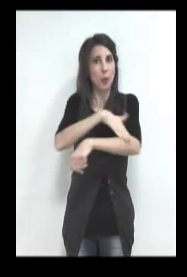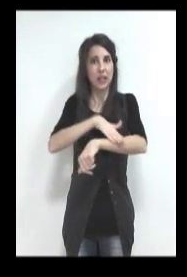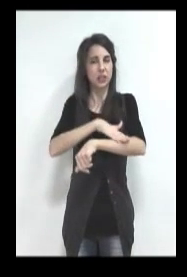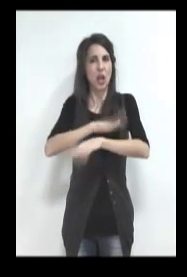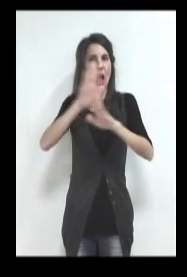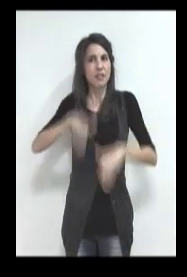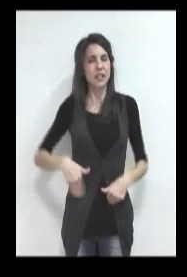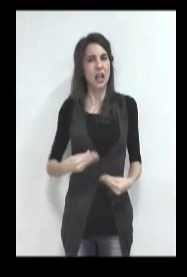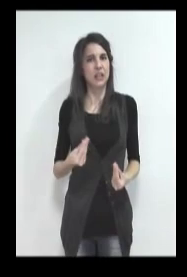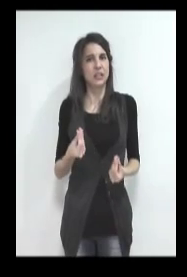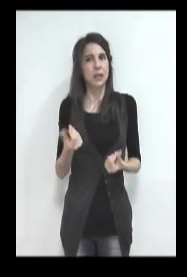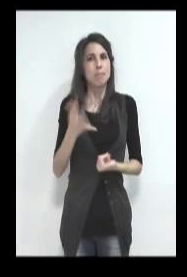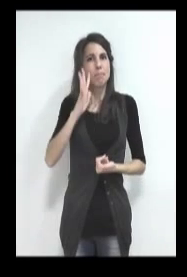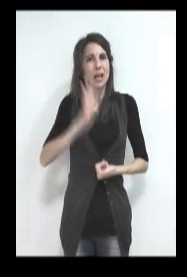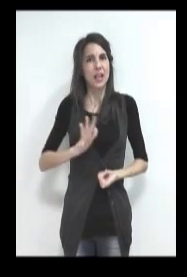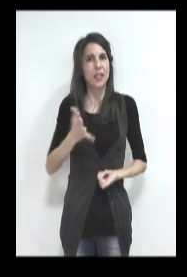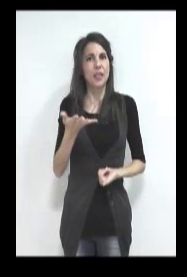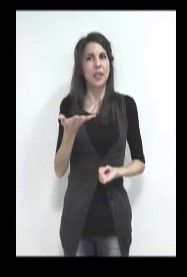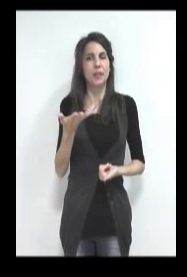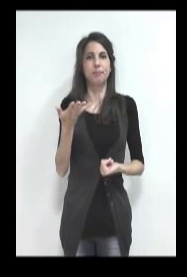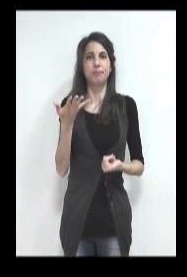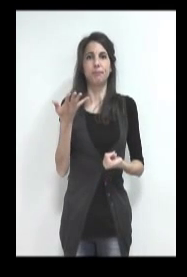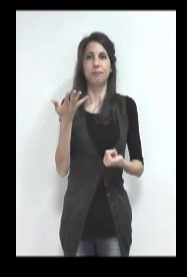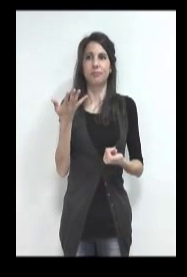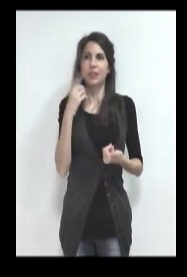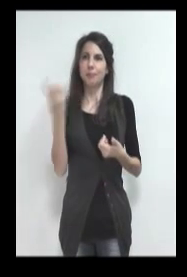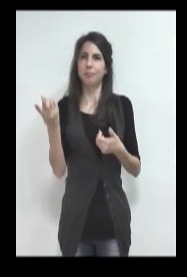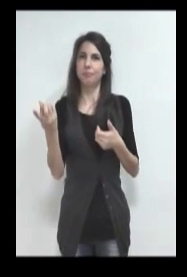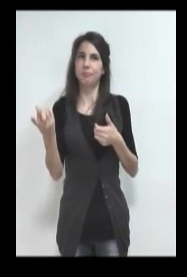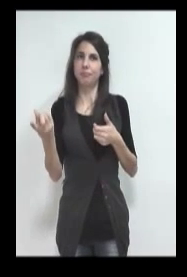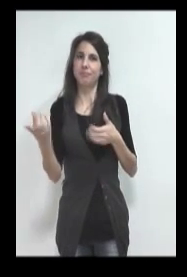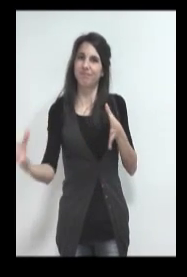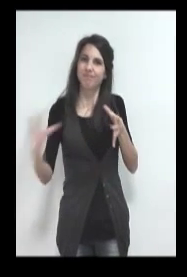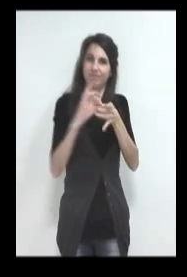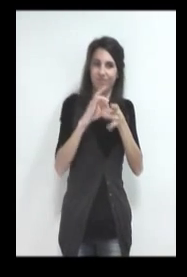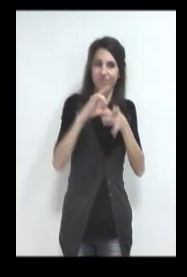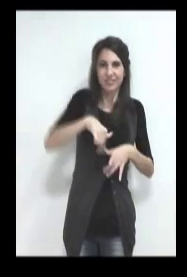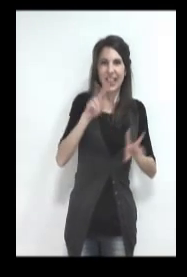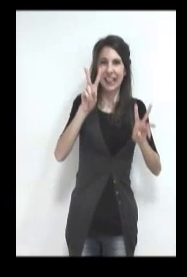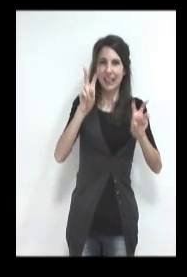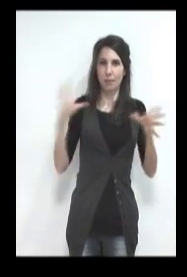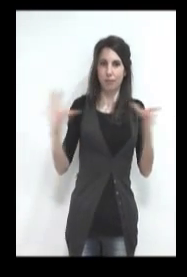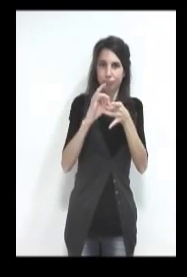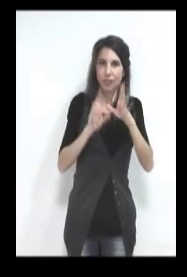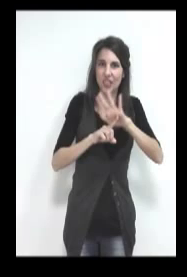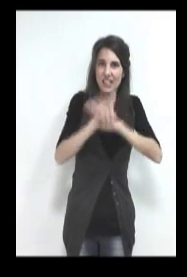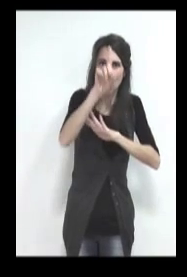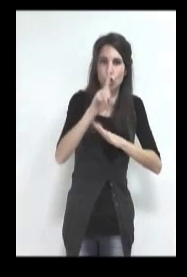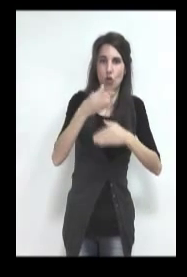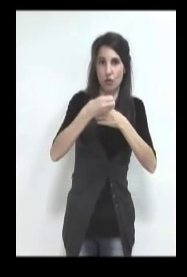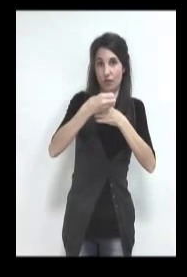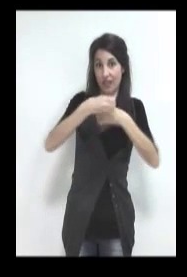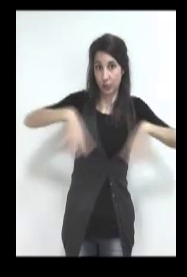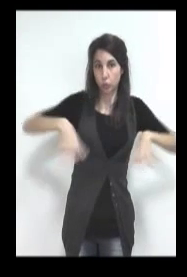están rozándose nuevamente en el desarrollo de estas infraestructuras, ¿no? Y ahí se puede plantear